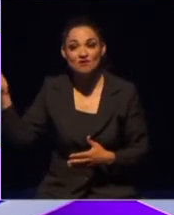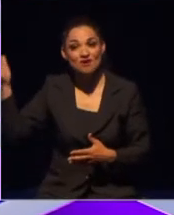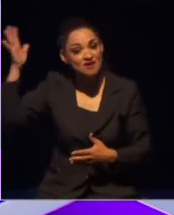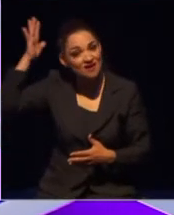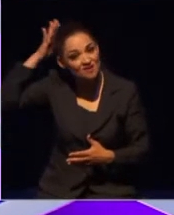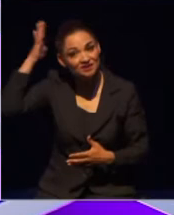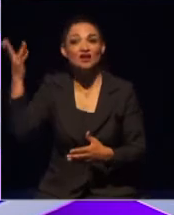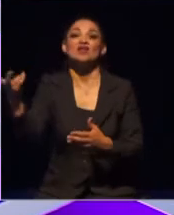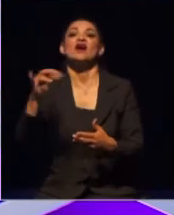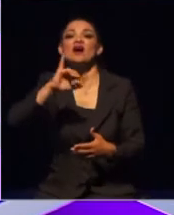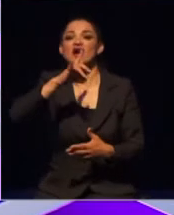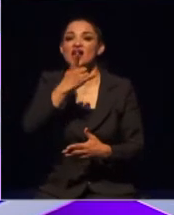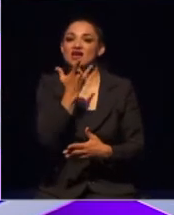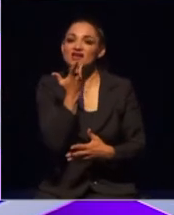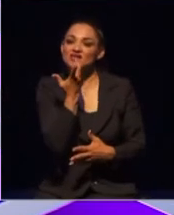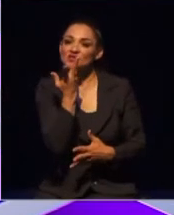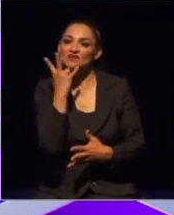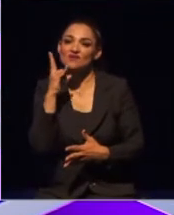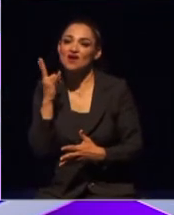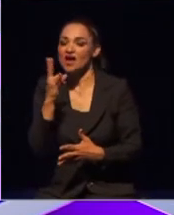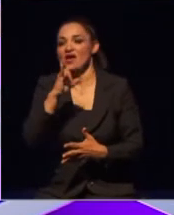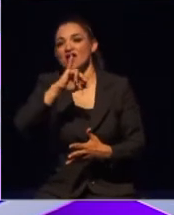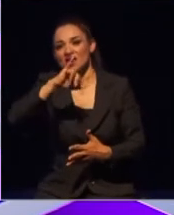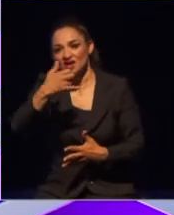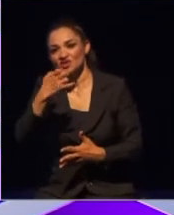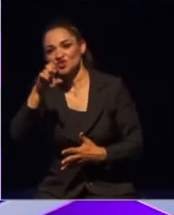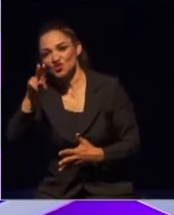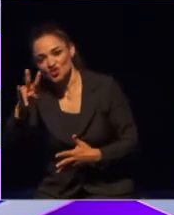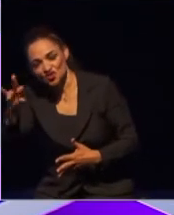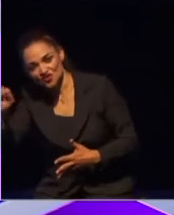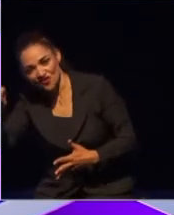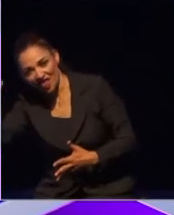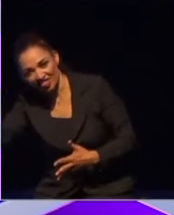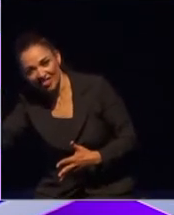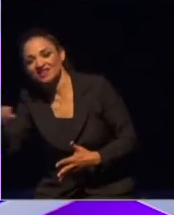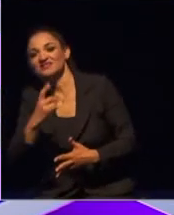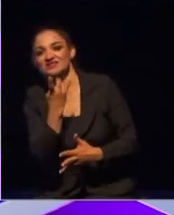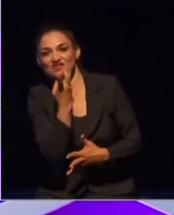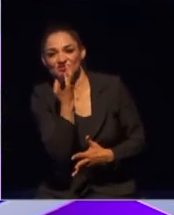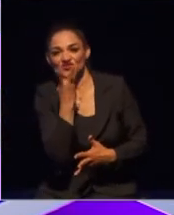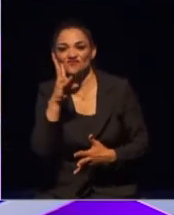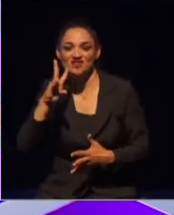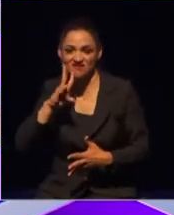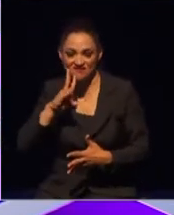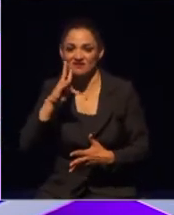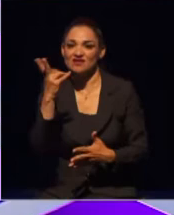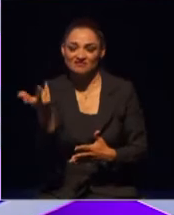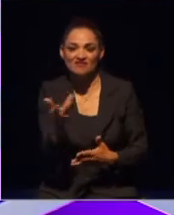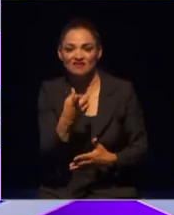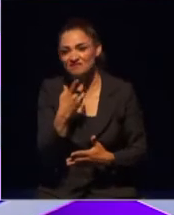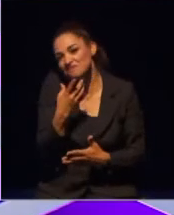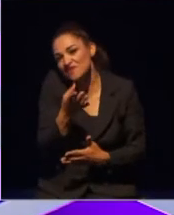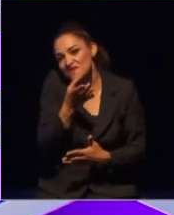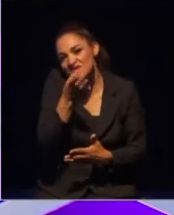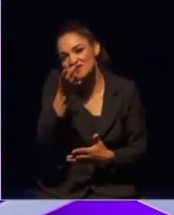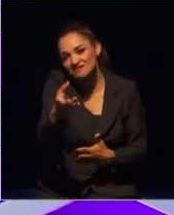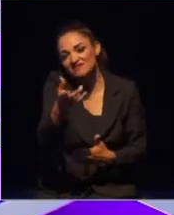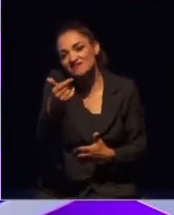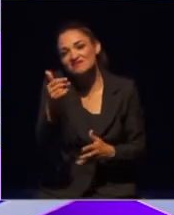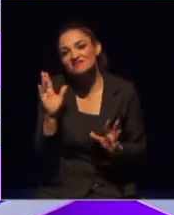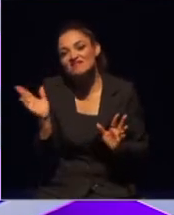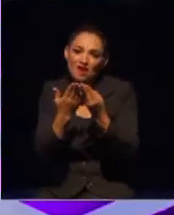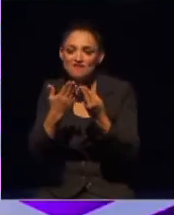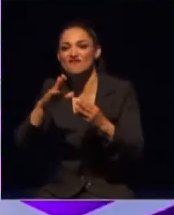señor Jesús Valdés Palazuelos y su cómplice, que le aprobaba todas las cuentas, como lo acaba de decir él y él lo confiesa, Robespierre Lizarra